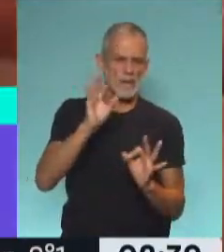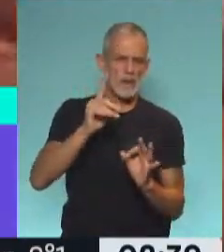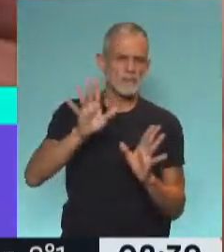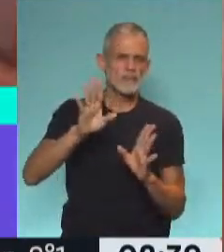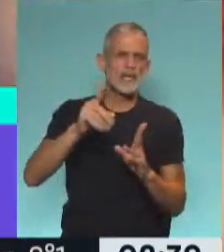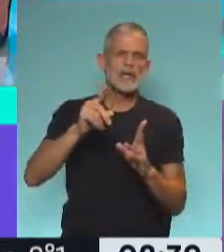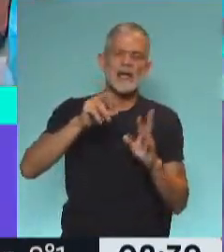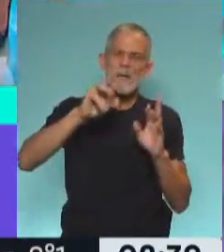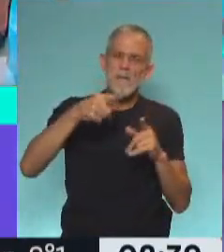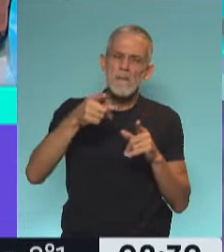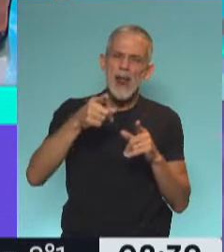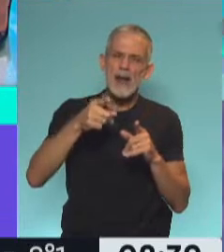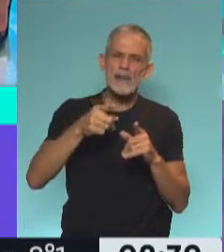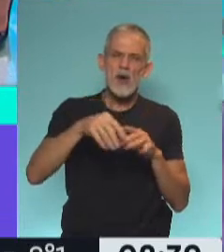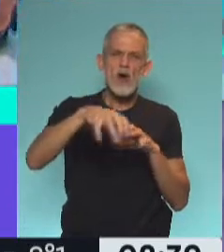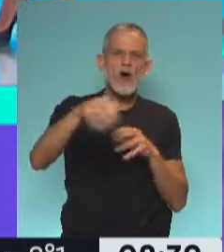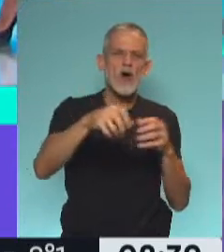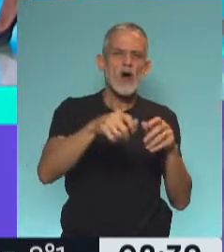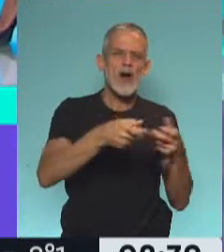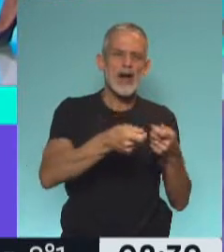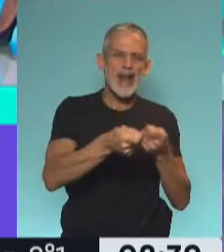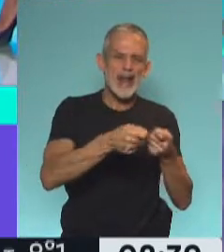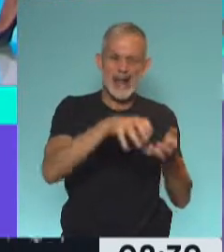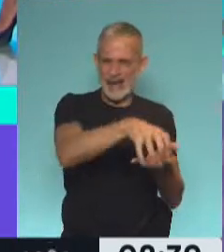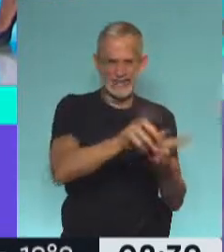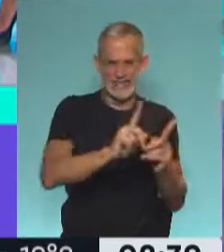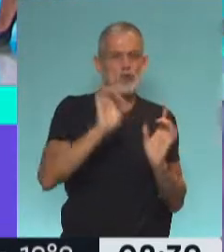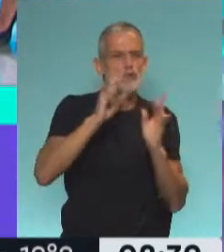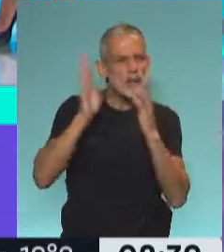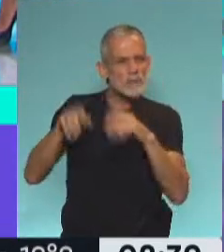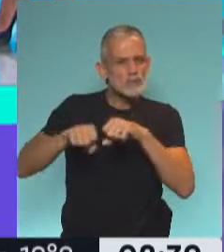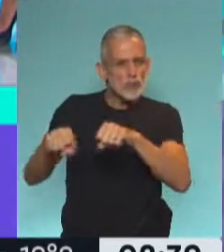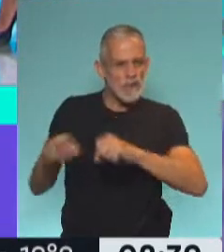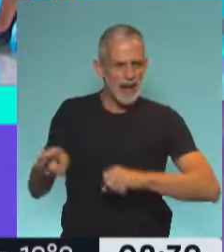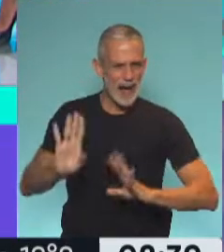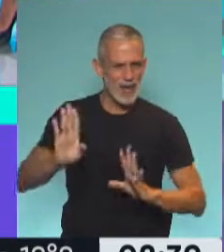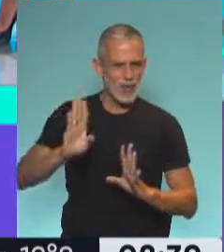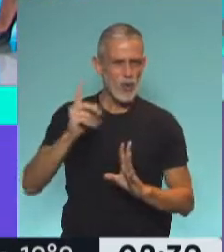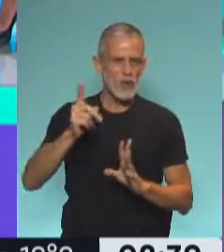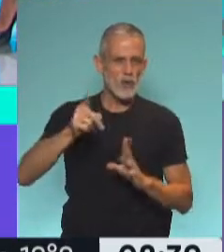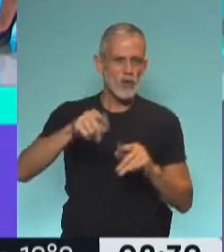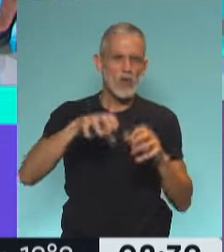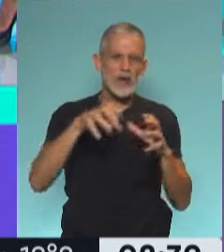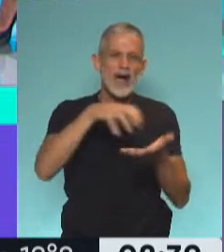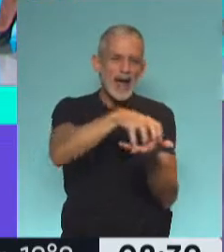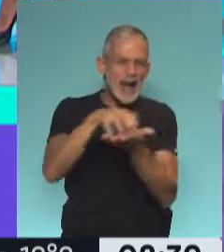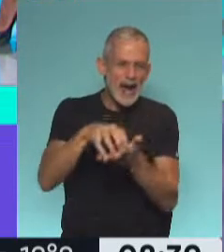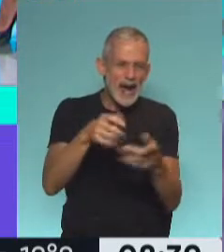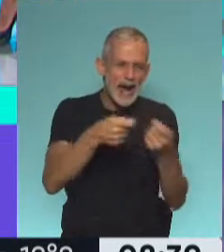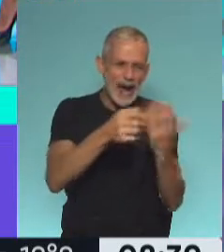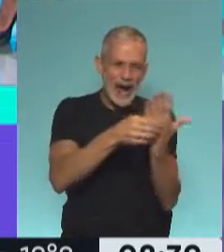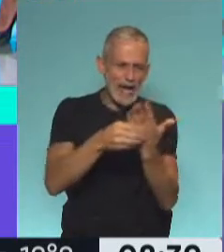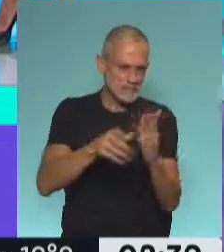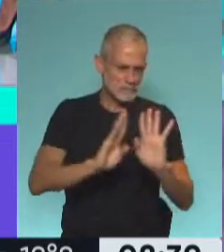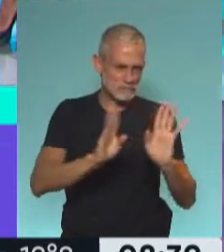ese plan dejó a las carnicerías de lado, salvo una cadena dejó a las carnicerías de lado y se concentró